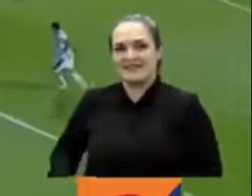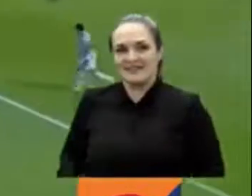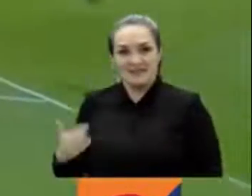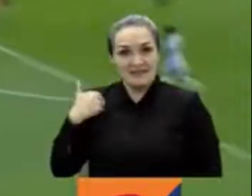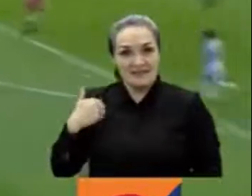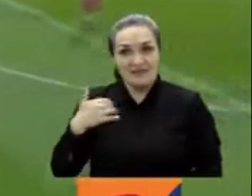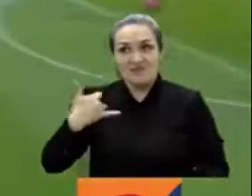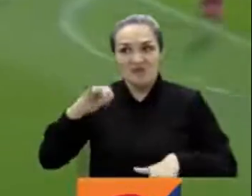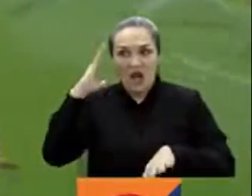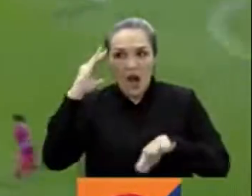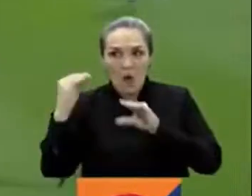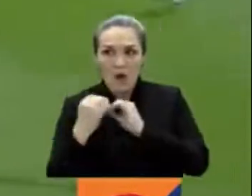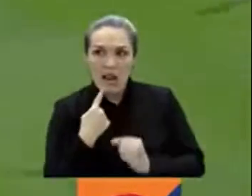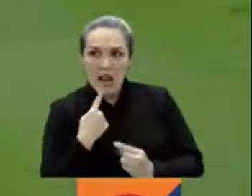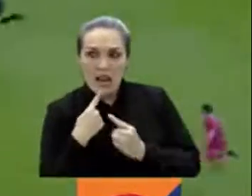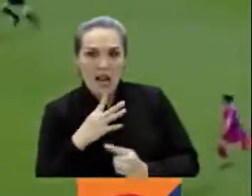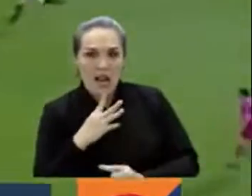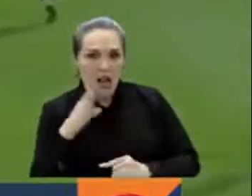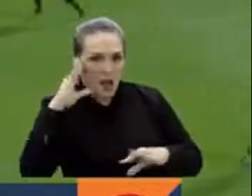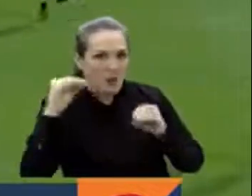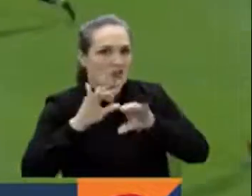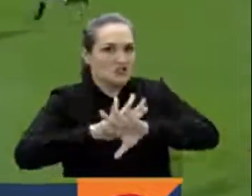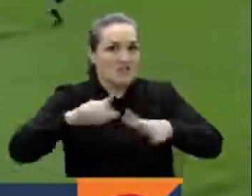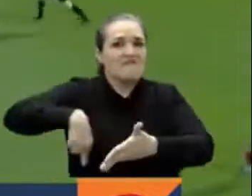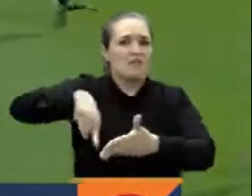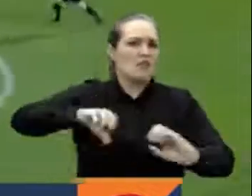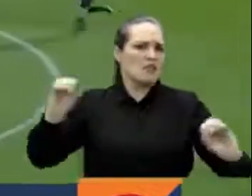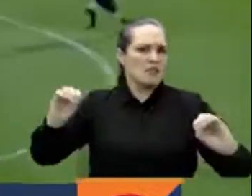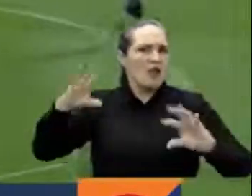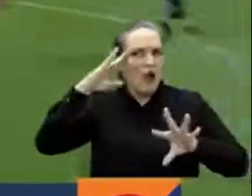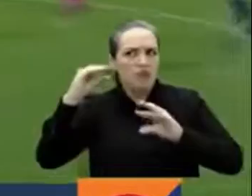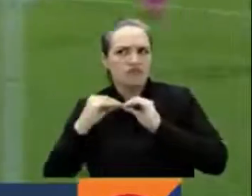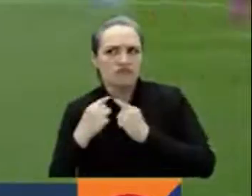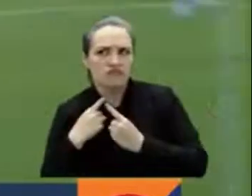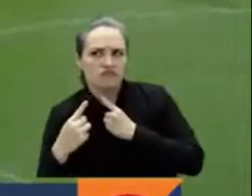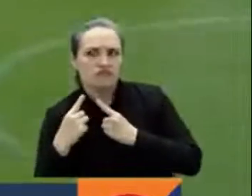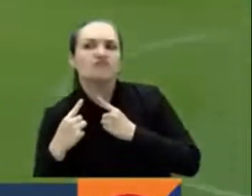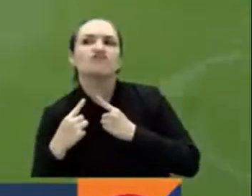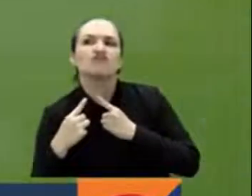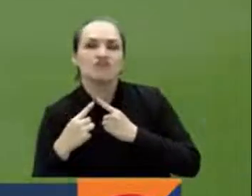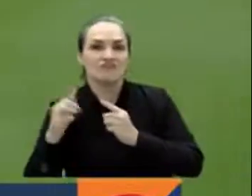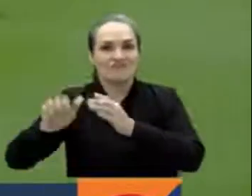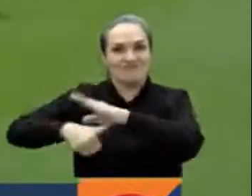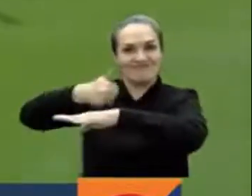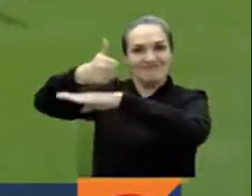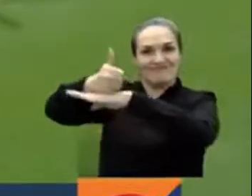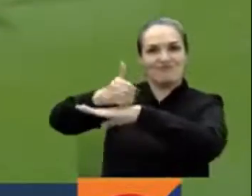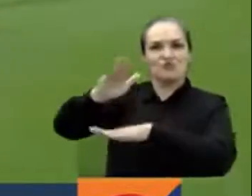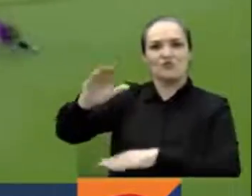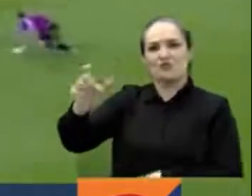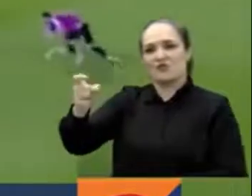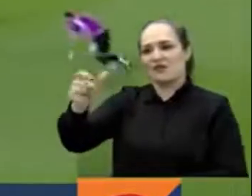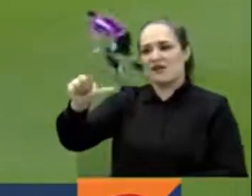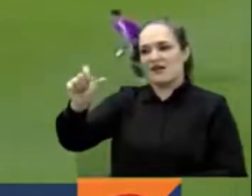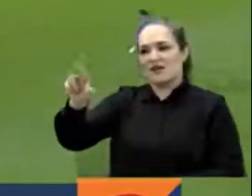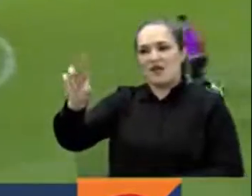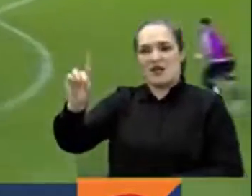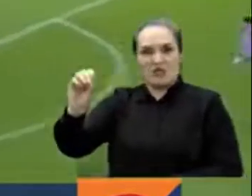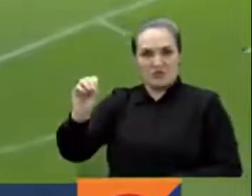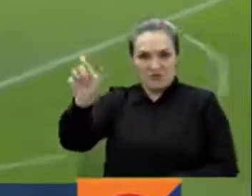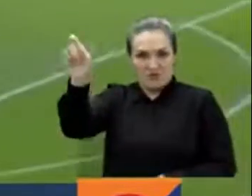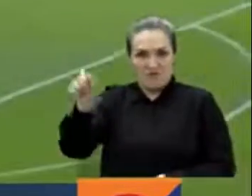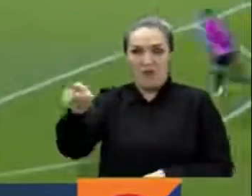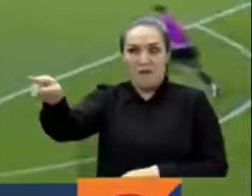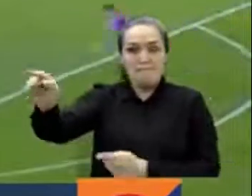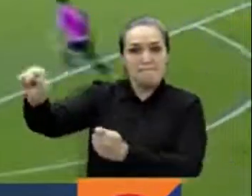Hay acuerdo verbal entre el actual jugador del Junior de Barranquilla y el equipo dirigido por Marcelo Gallardo. La cifra que River pagaría por